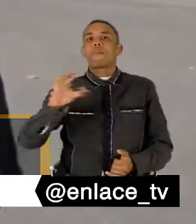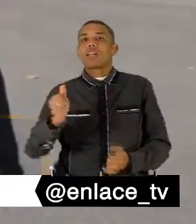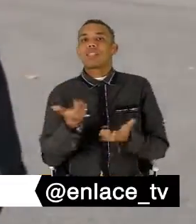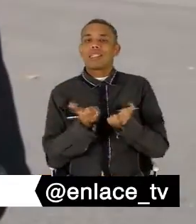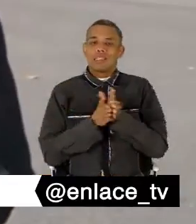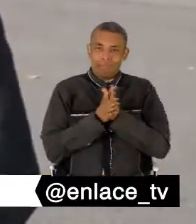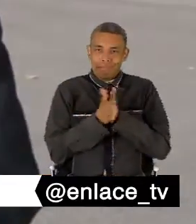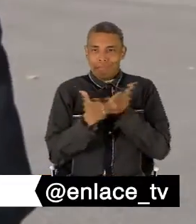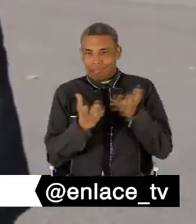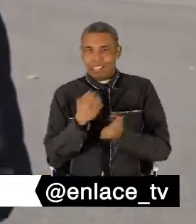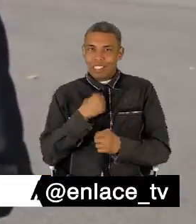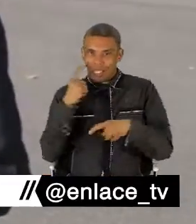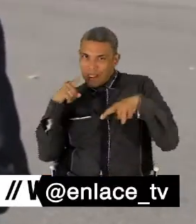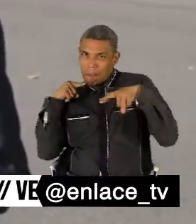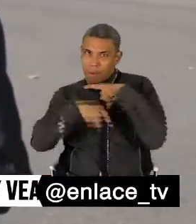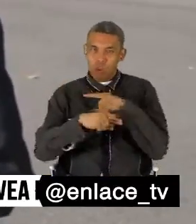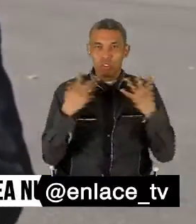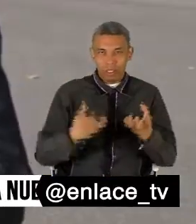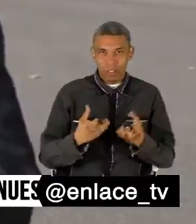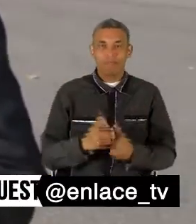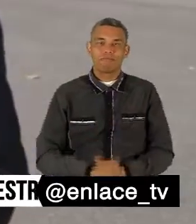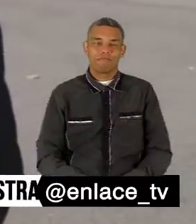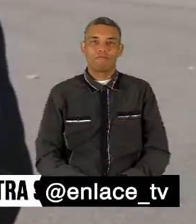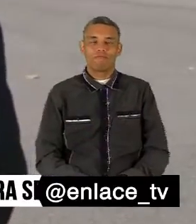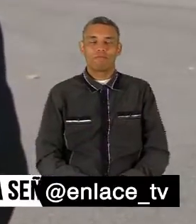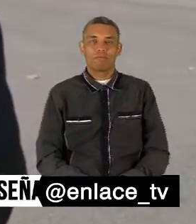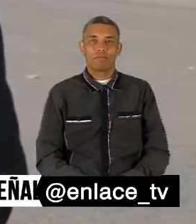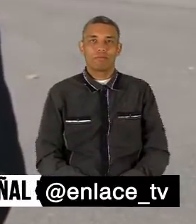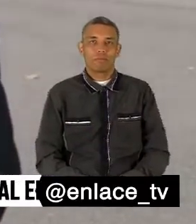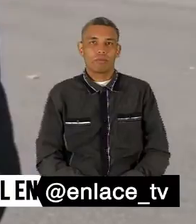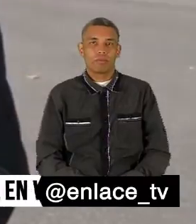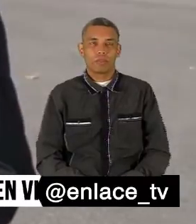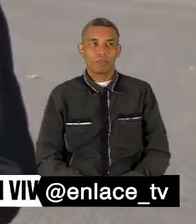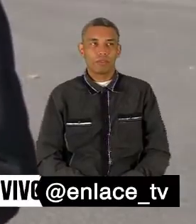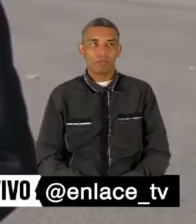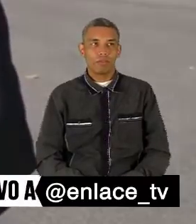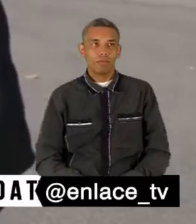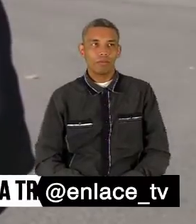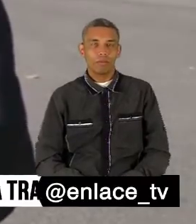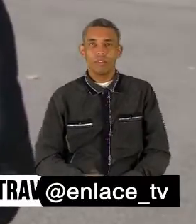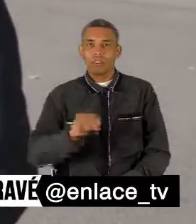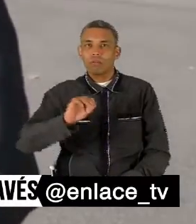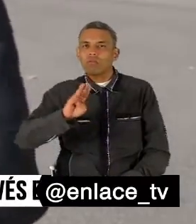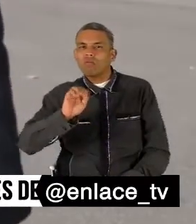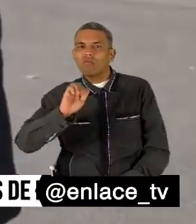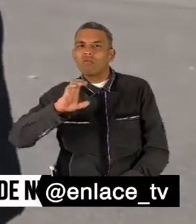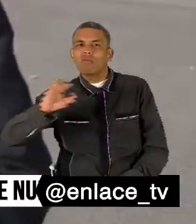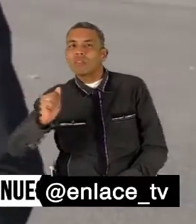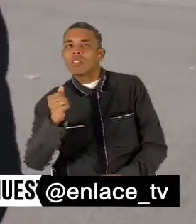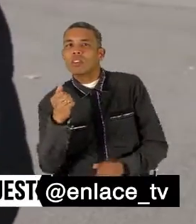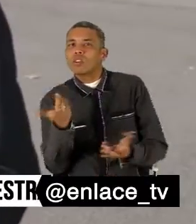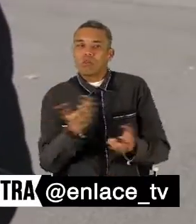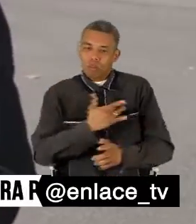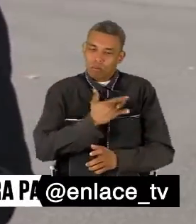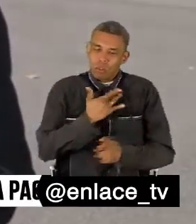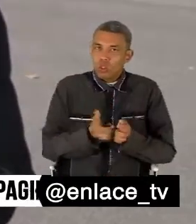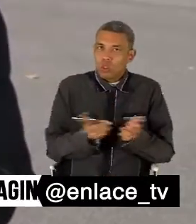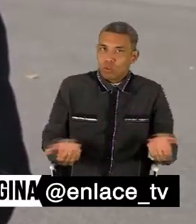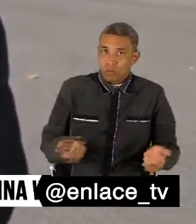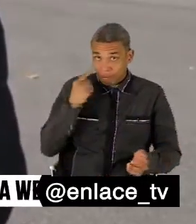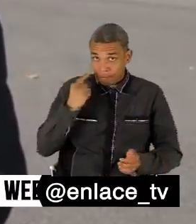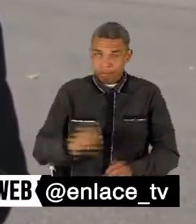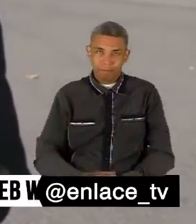de esta Copa Colombia-Estados Unidos, Copa América-Estados Unidos 2016. ¿Qué dice Carlos Bacca de cómo llega, cómo se encuentra para este partido?